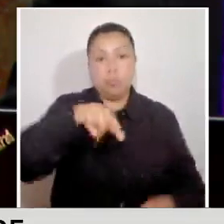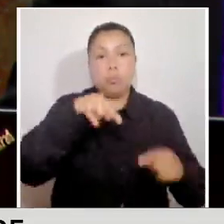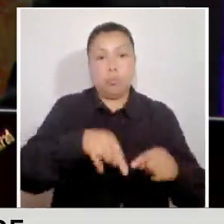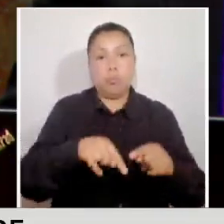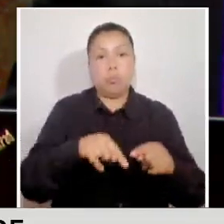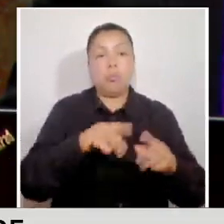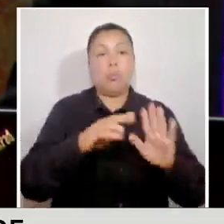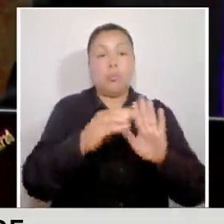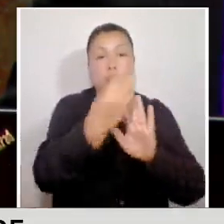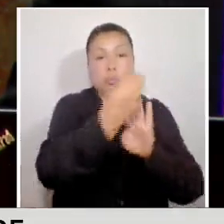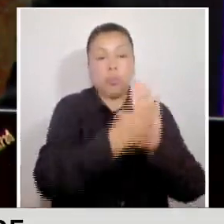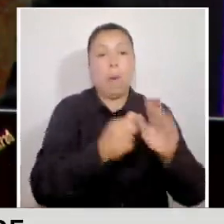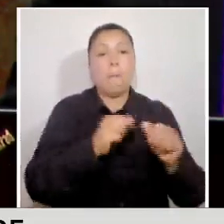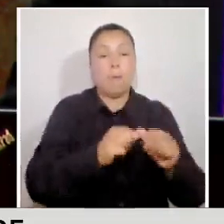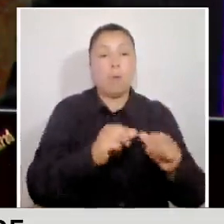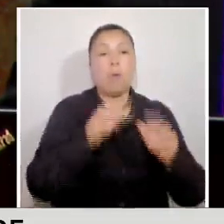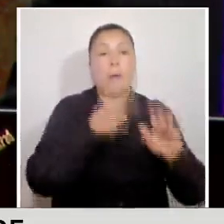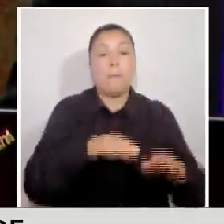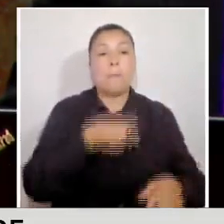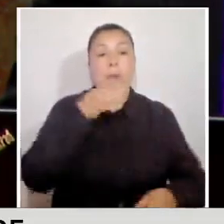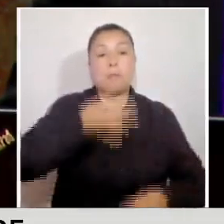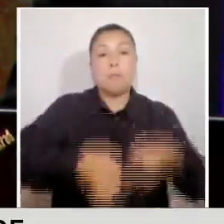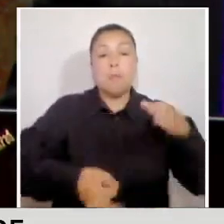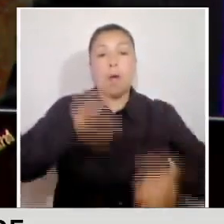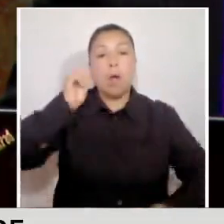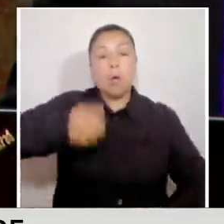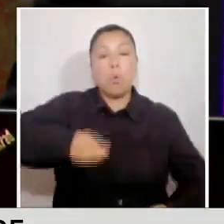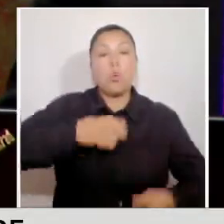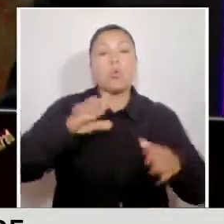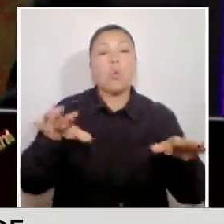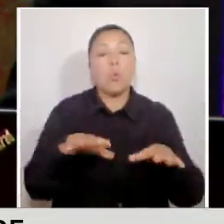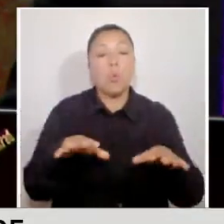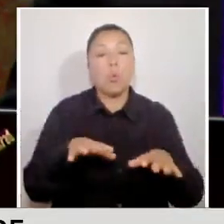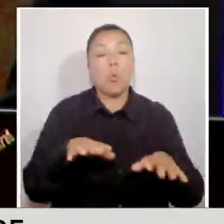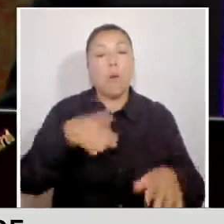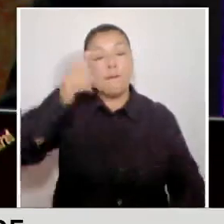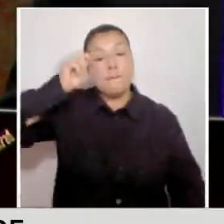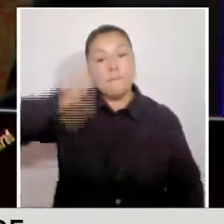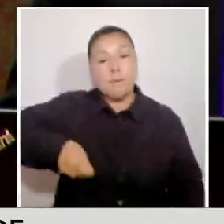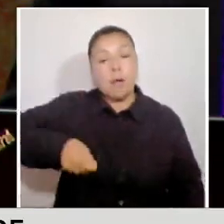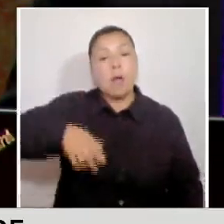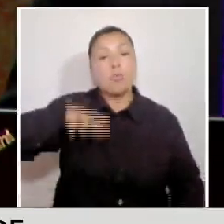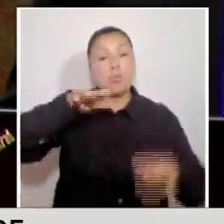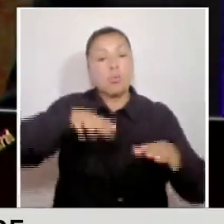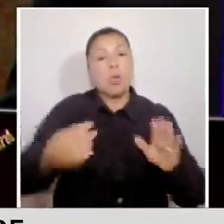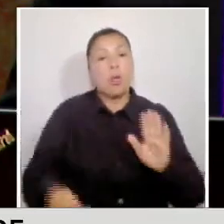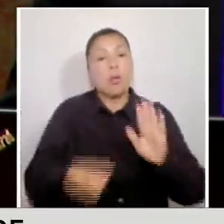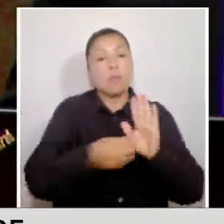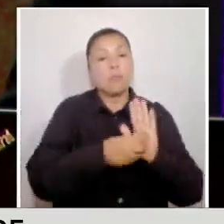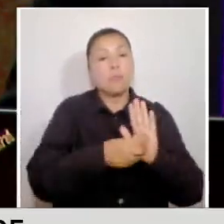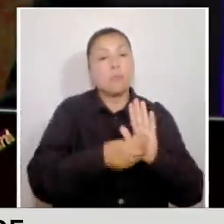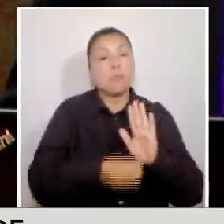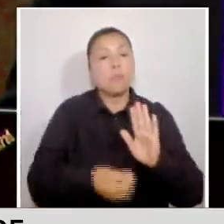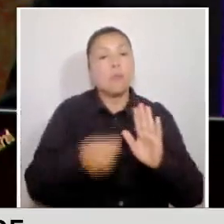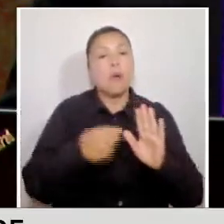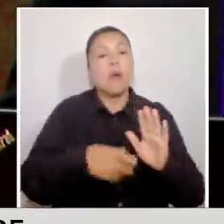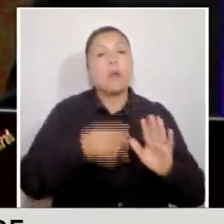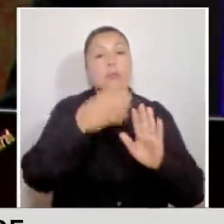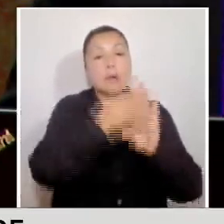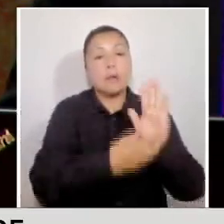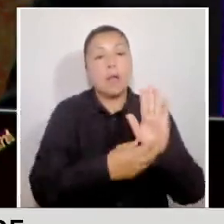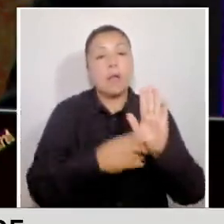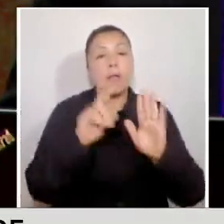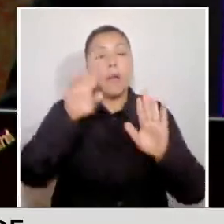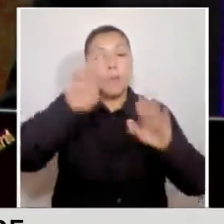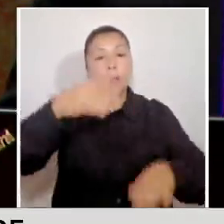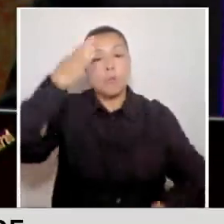deberá interponerse en la misma audiencia gozará de preferencia para su vista y fallo y será agregado extraordinariamente a la tabla del mismo día de su ingreso al tribunal